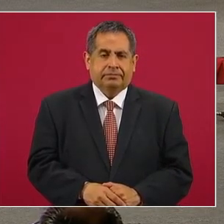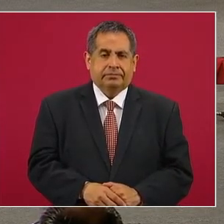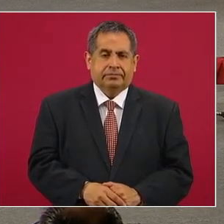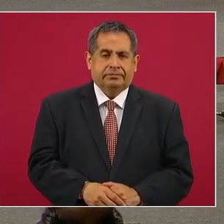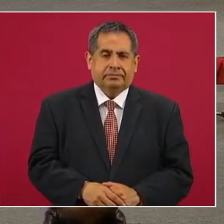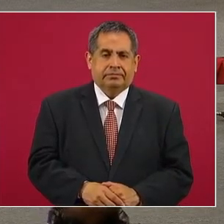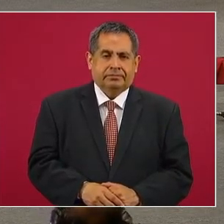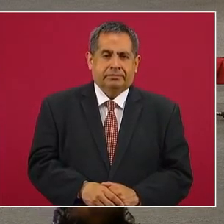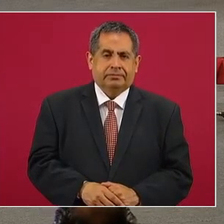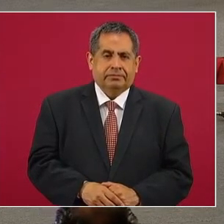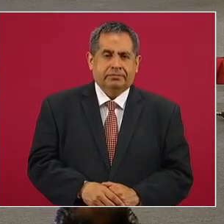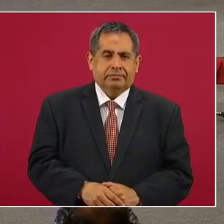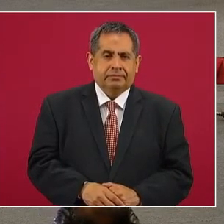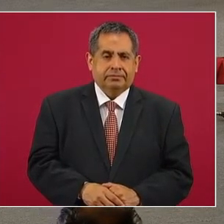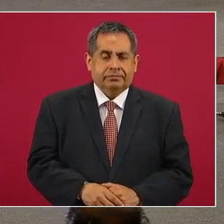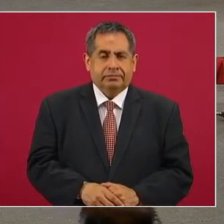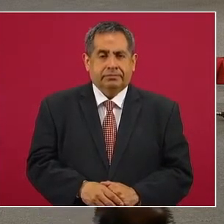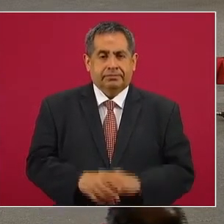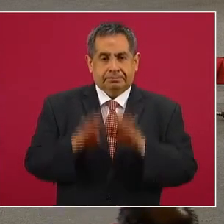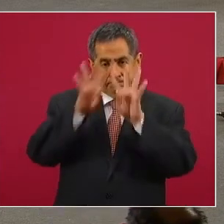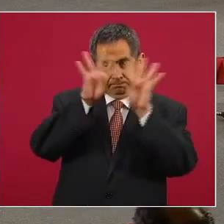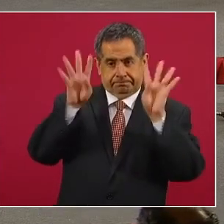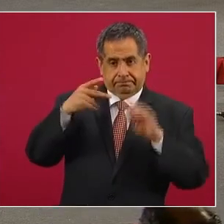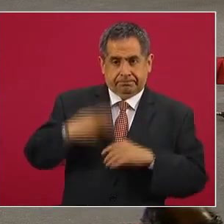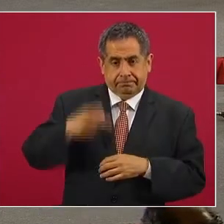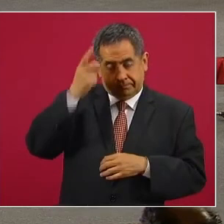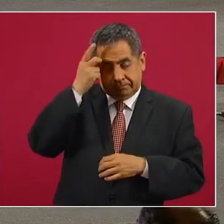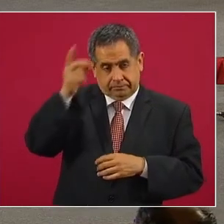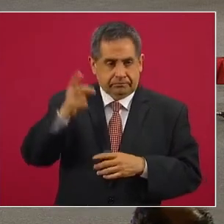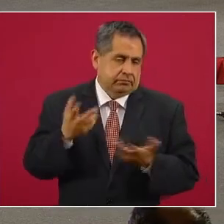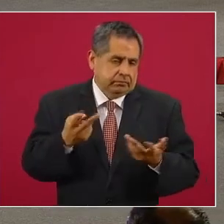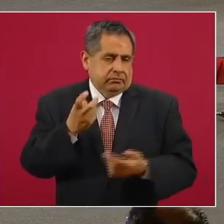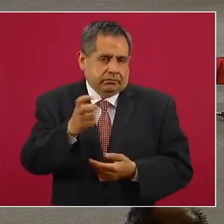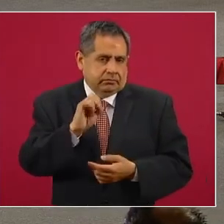Bueno, el penacho es de México. Pues sí, eso sí.